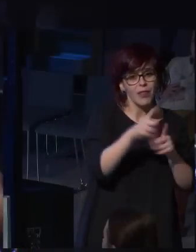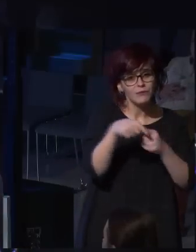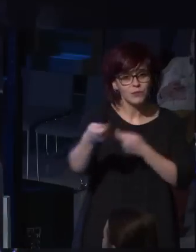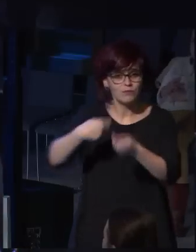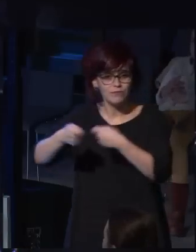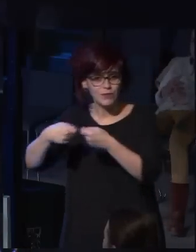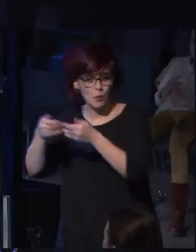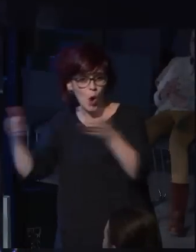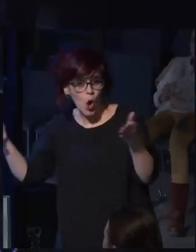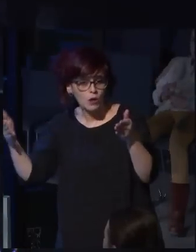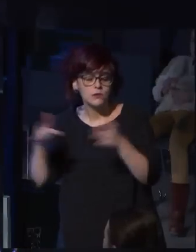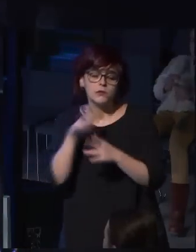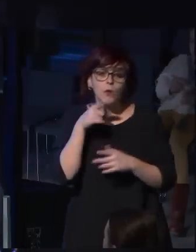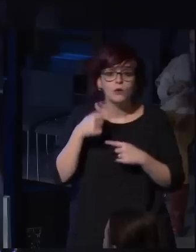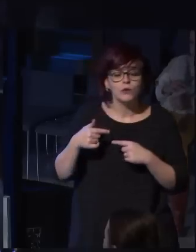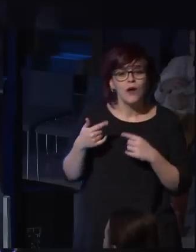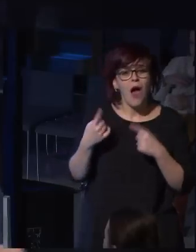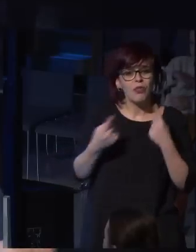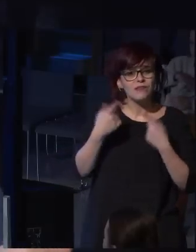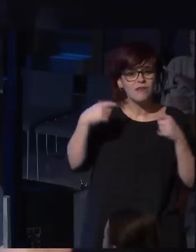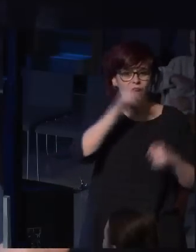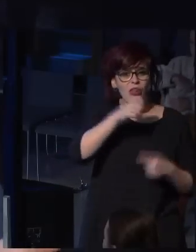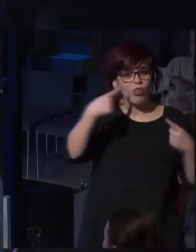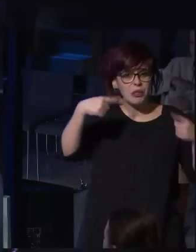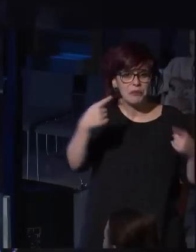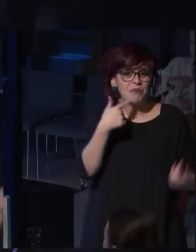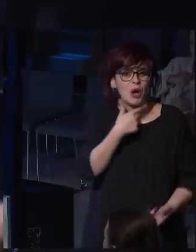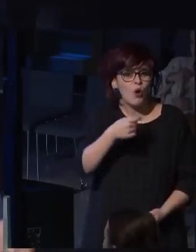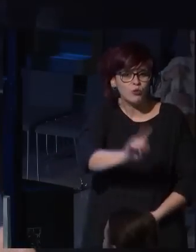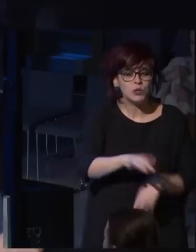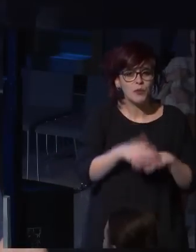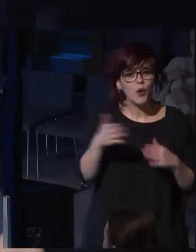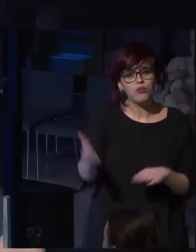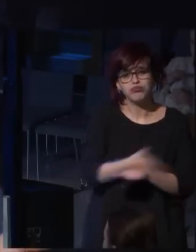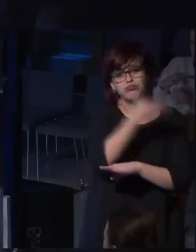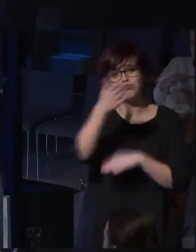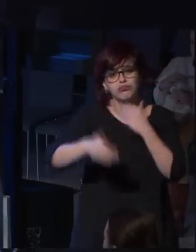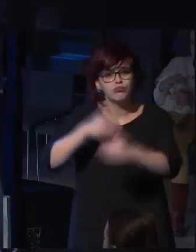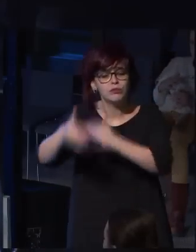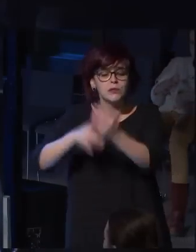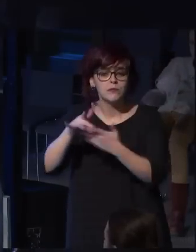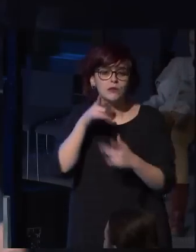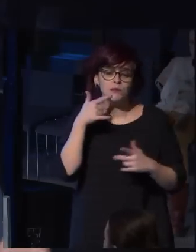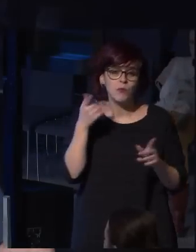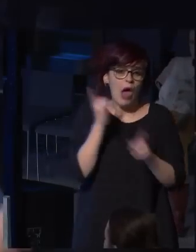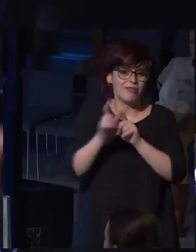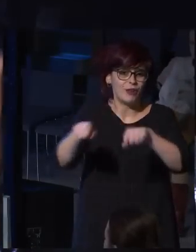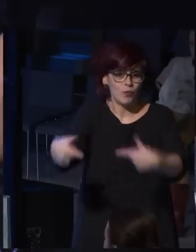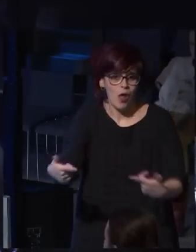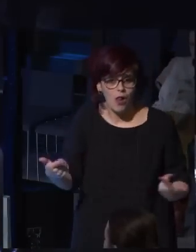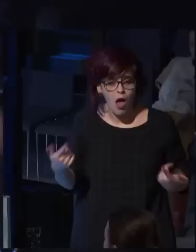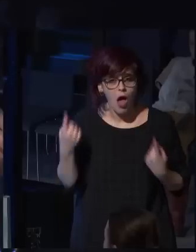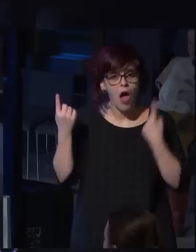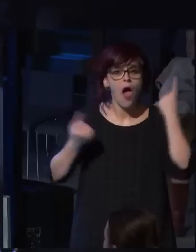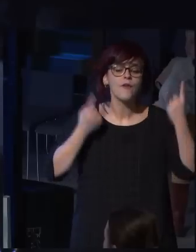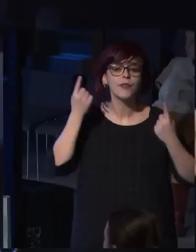sacas, pasó tanto tiempo que ya a veces ya ni te gustan las canciones, pero es así. Es lo que dije antes, grabar discos es un poco antinatural y es eso. Y a